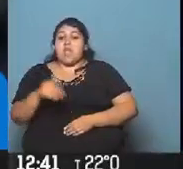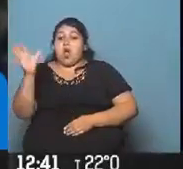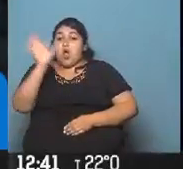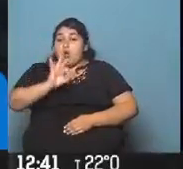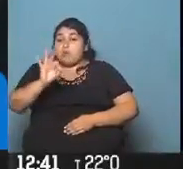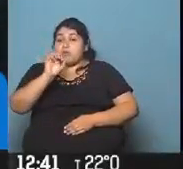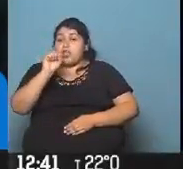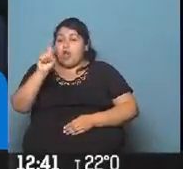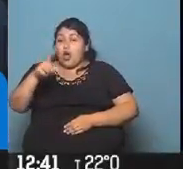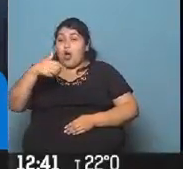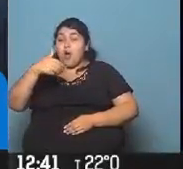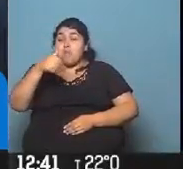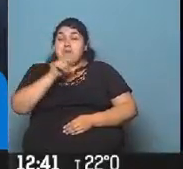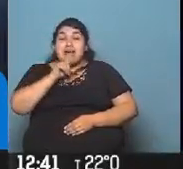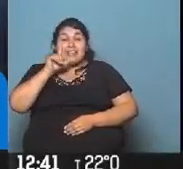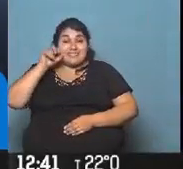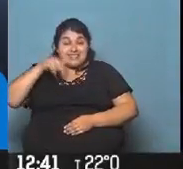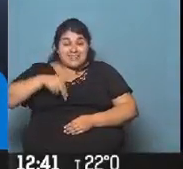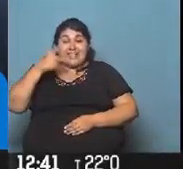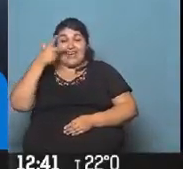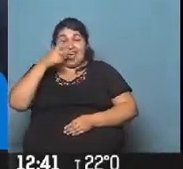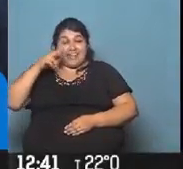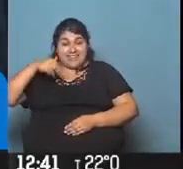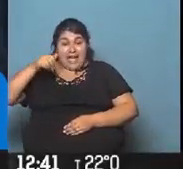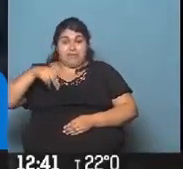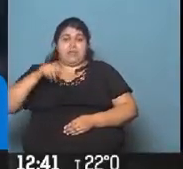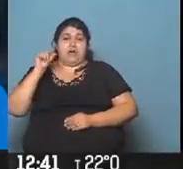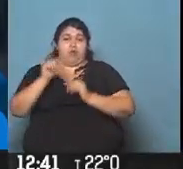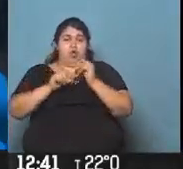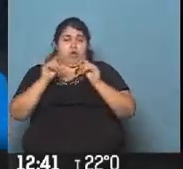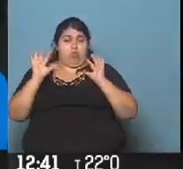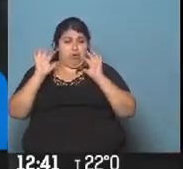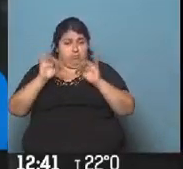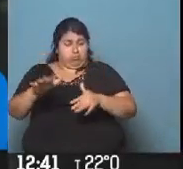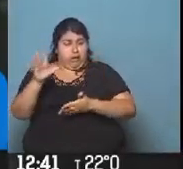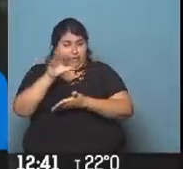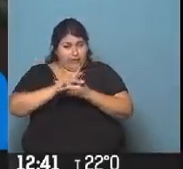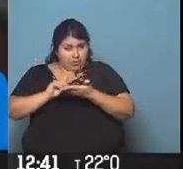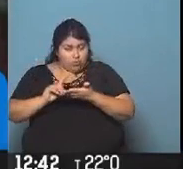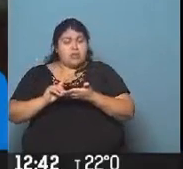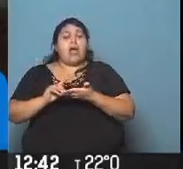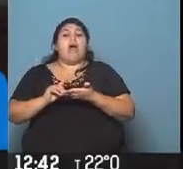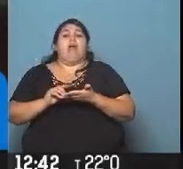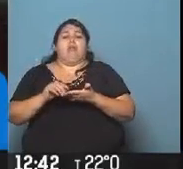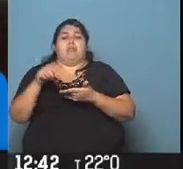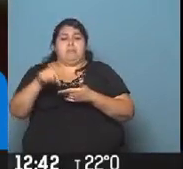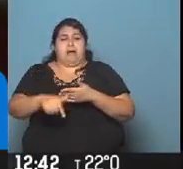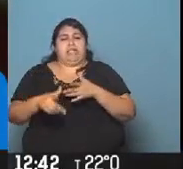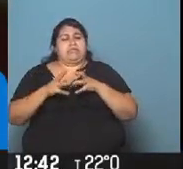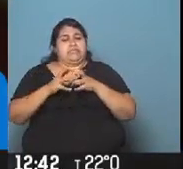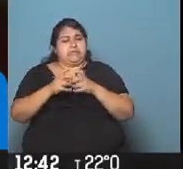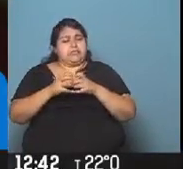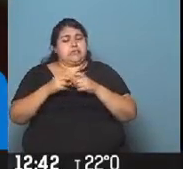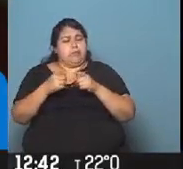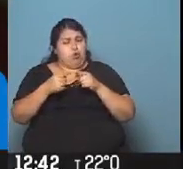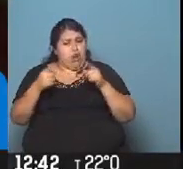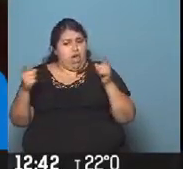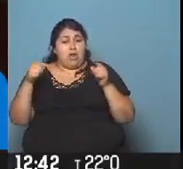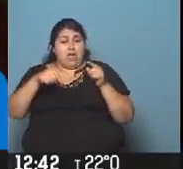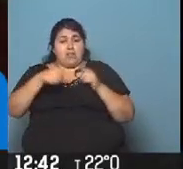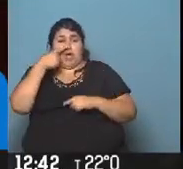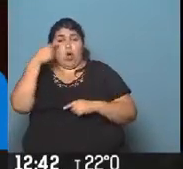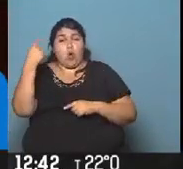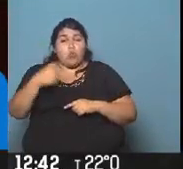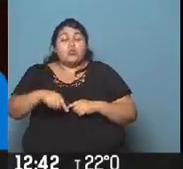del diputado martín hernández en los diputados van ya ingresando al recinto de la cámara baja va a ser una larga sesión repetimos en la última sesión